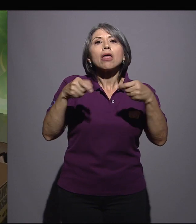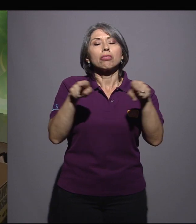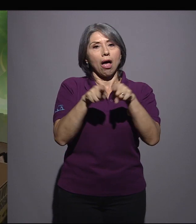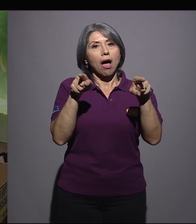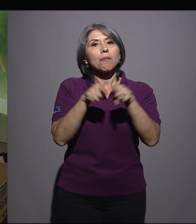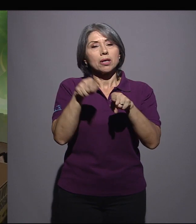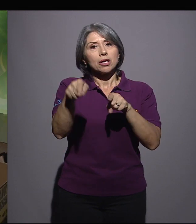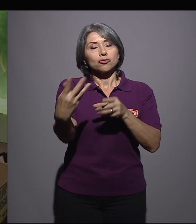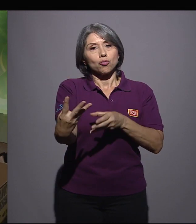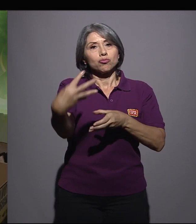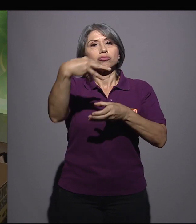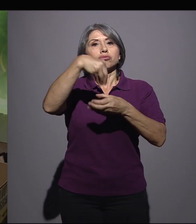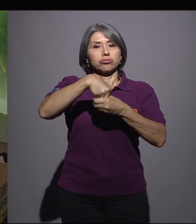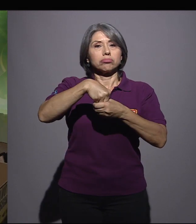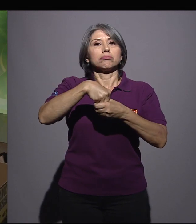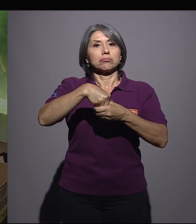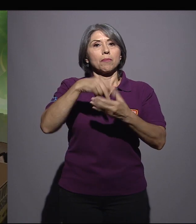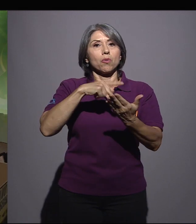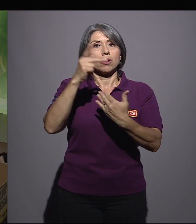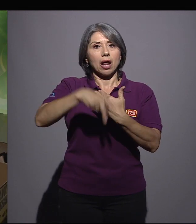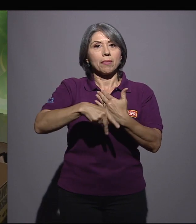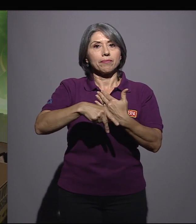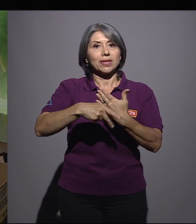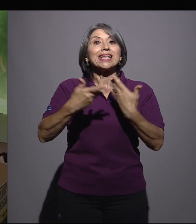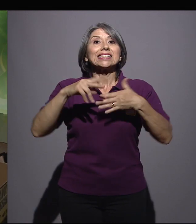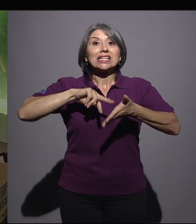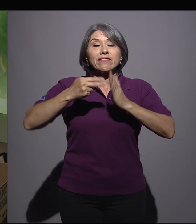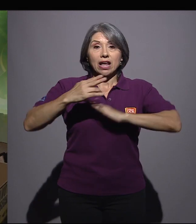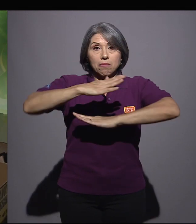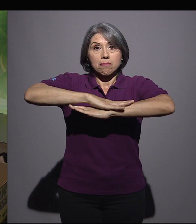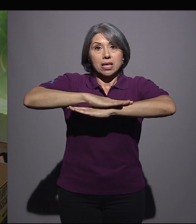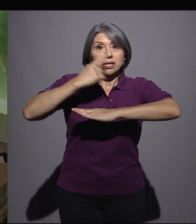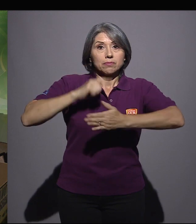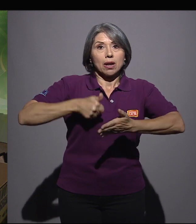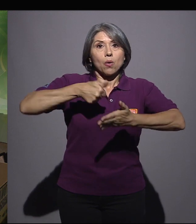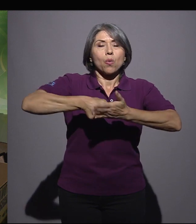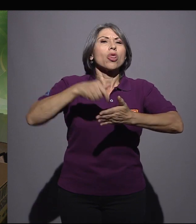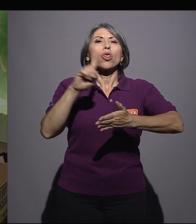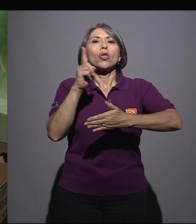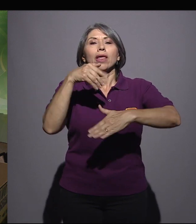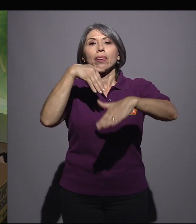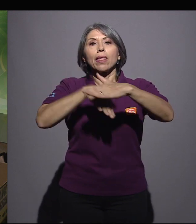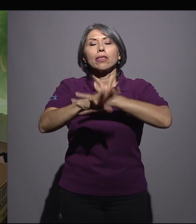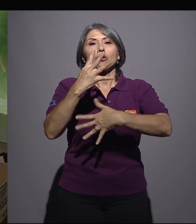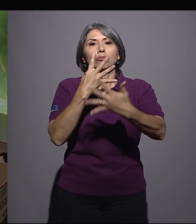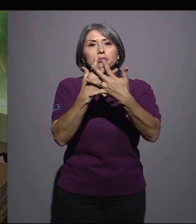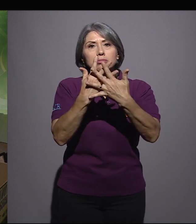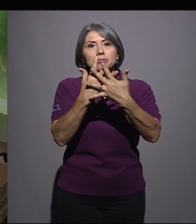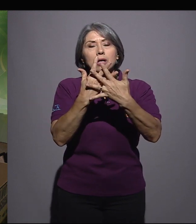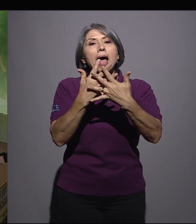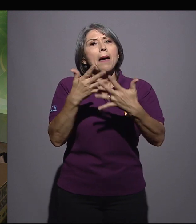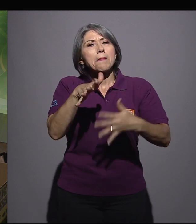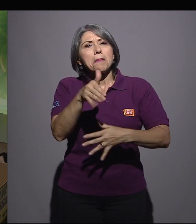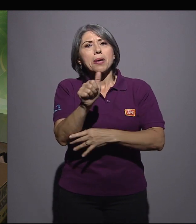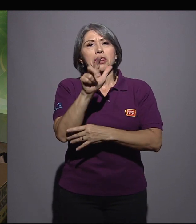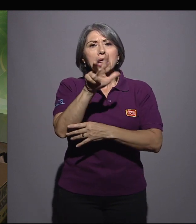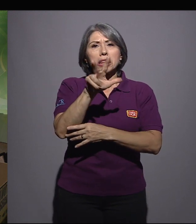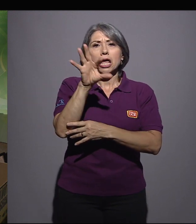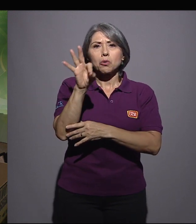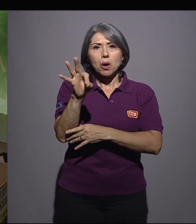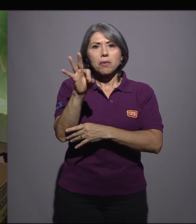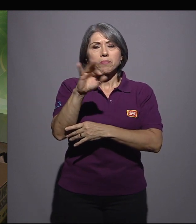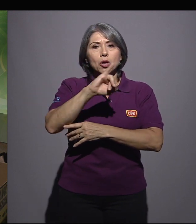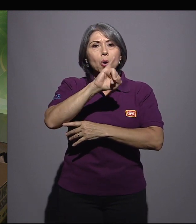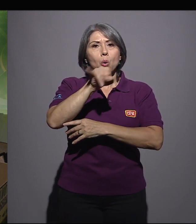han colocado juntas receptoras de votos en centros penitenciarios. Ahorita tenemos alrededor de 39 juntas receptoras de votos.